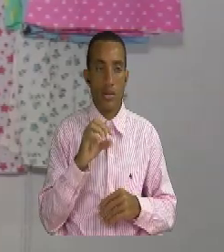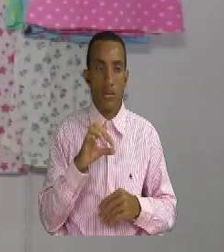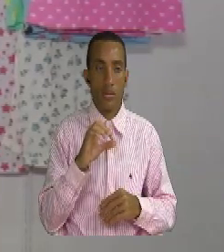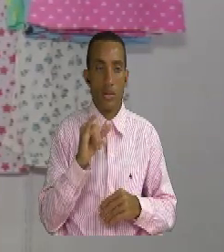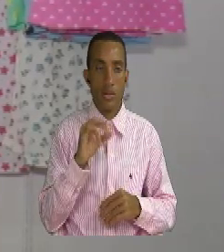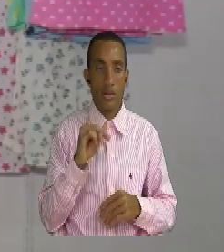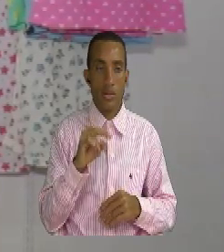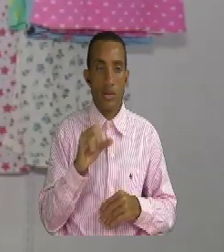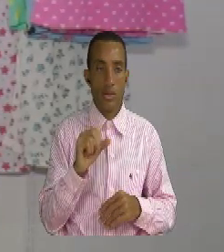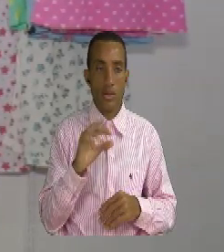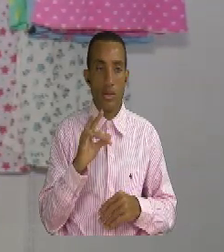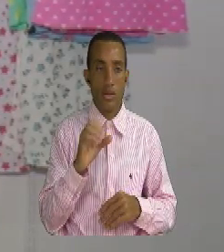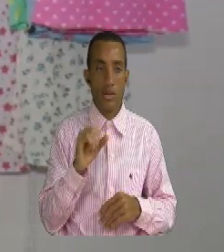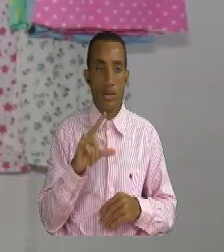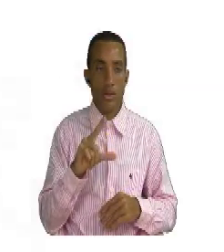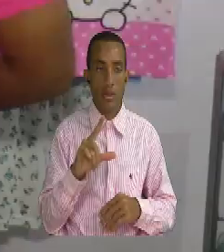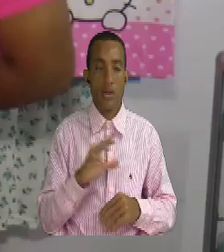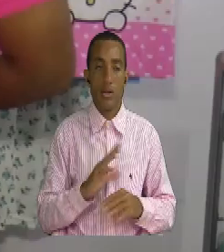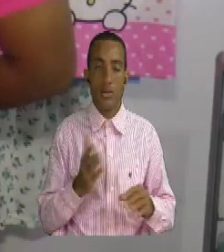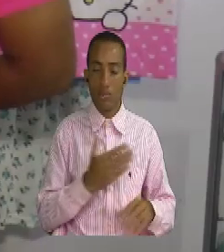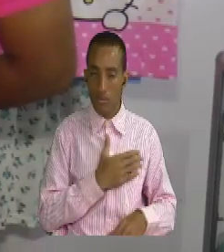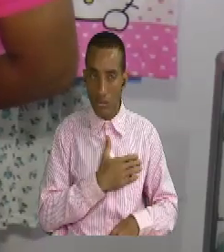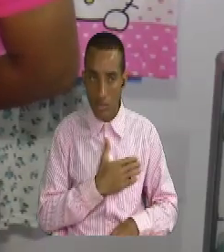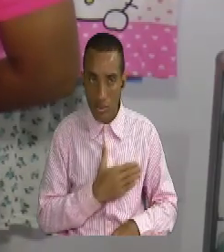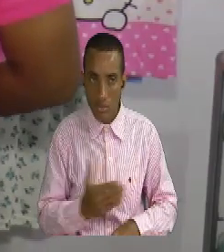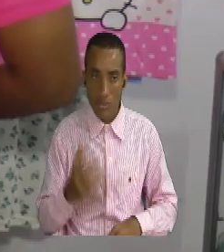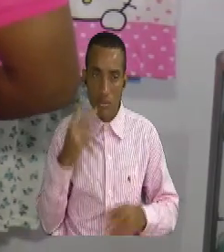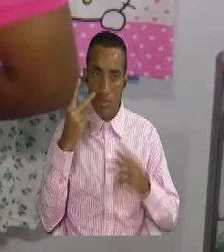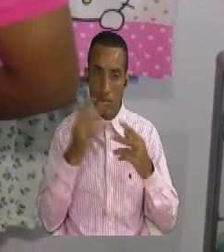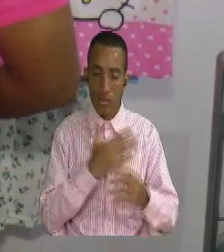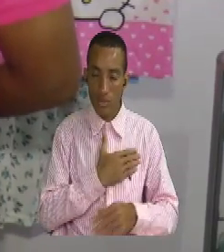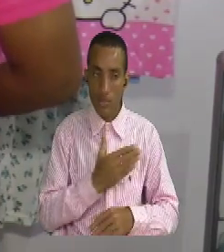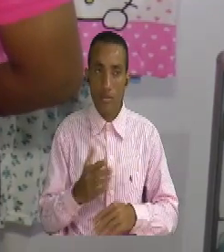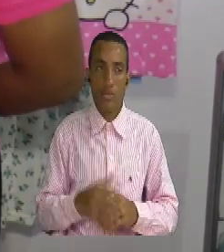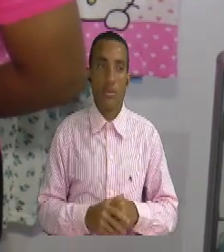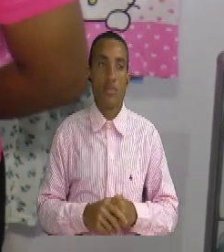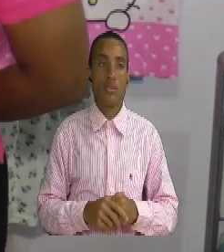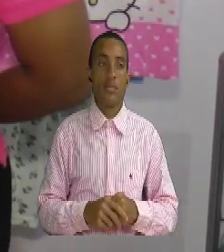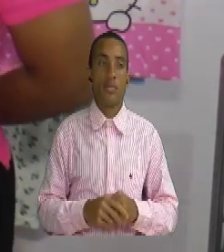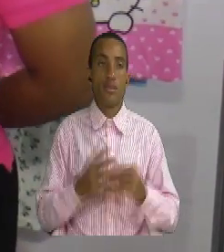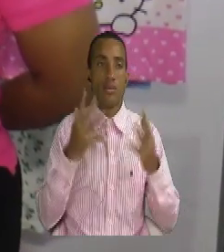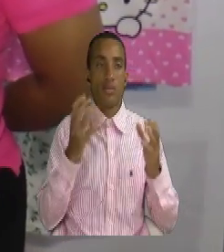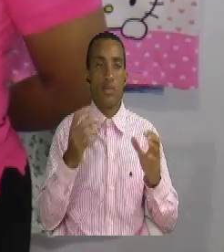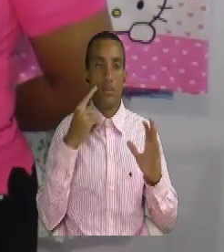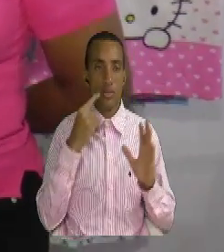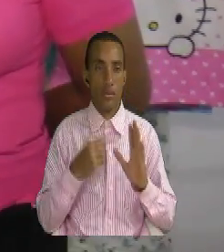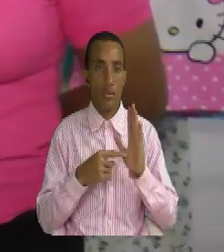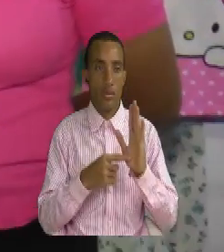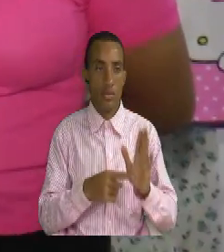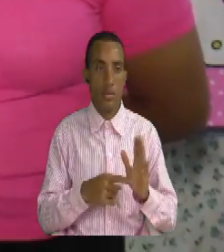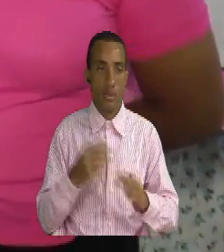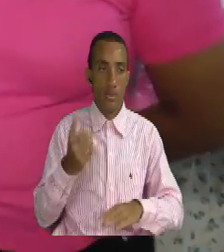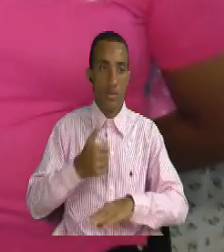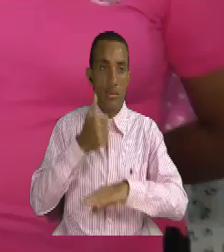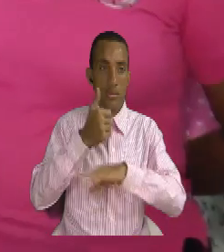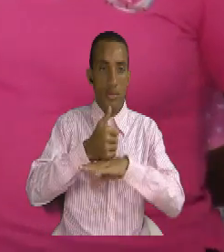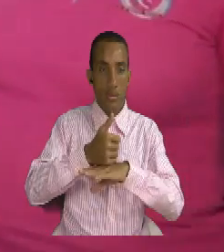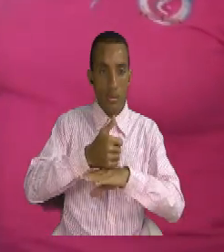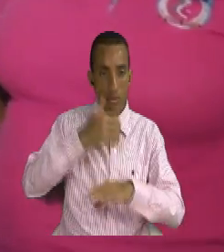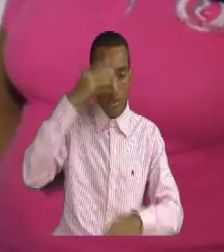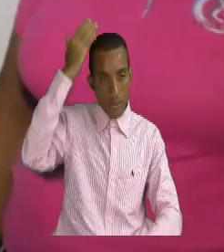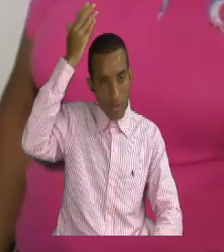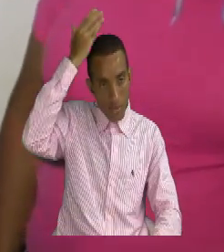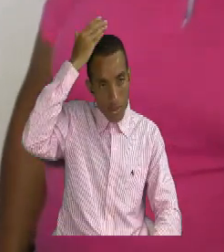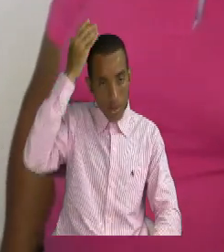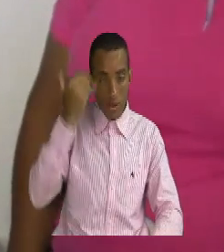para nosotros tener el placer de atenderlos. Bueno, yo quiero contarles a todos ustedes que la jefe Karina no solamente va a estar el